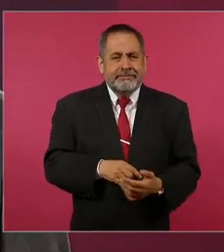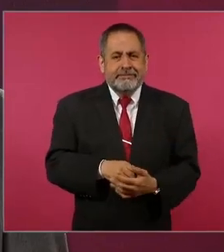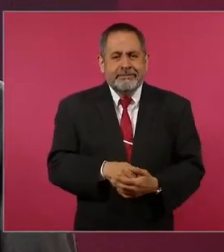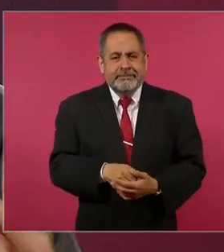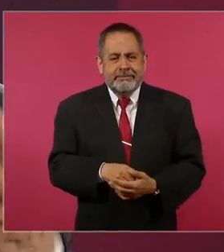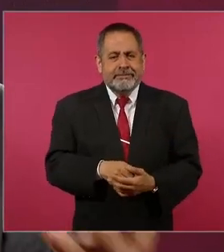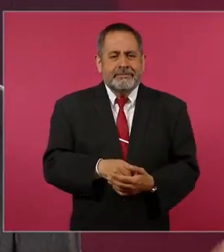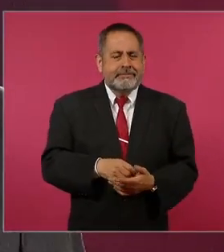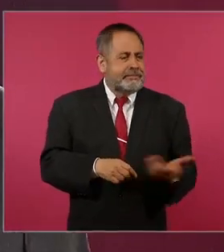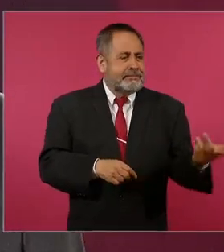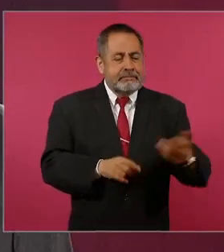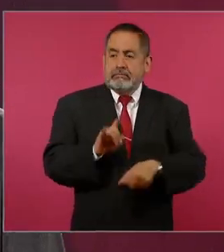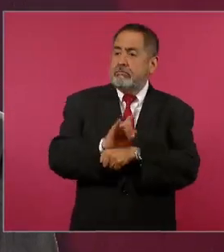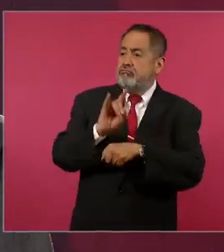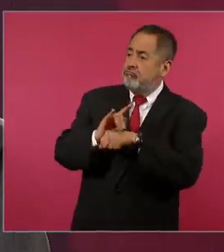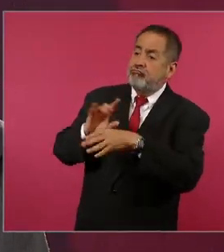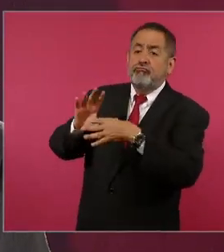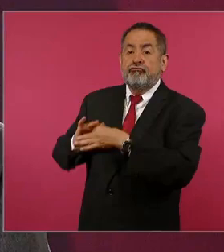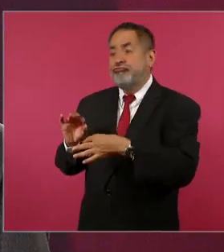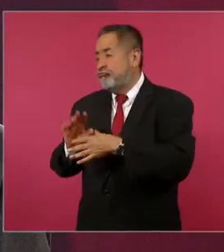y ahí fingiendo,